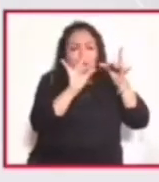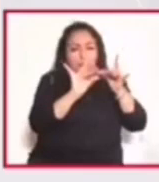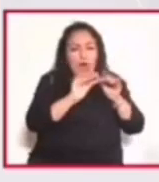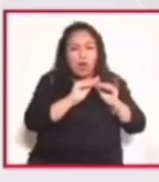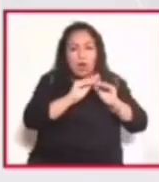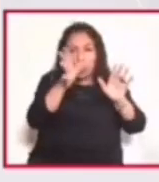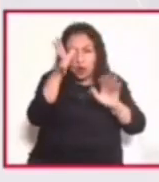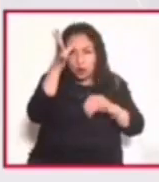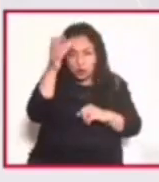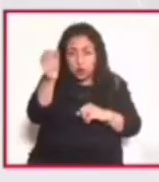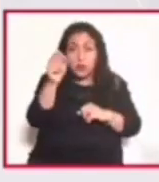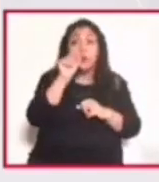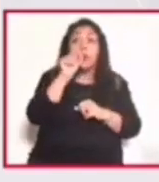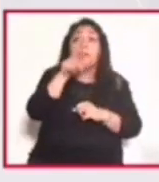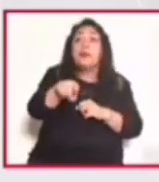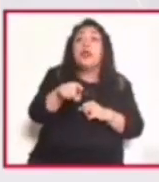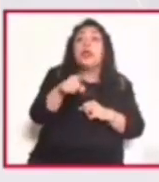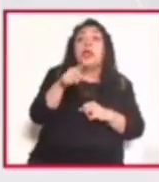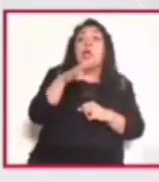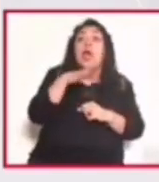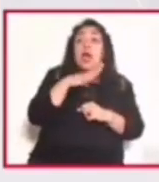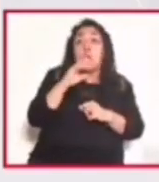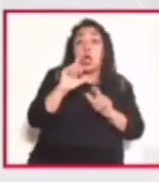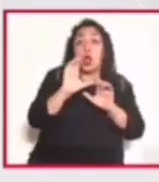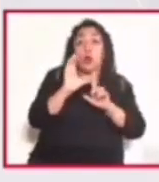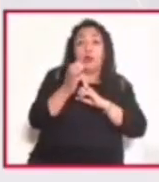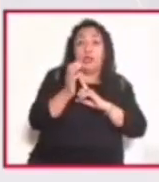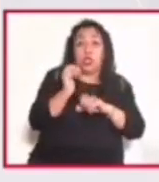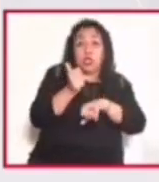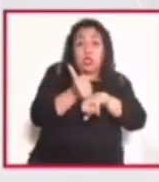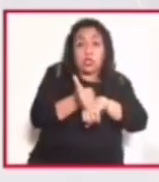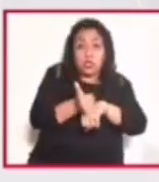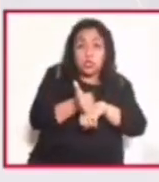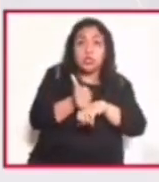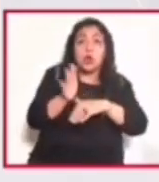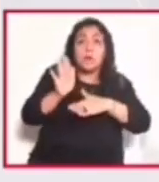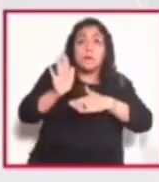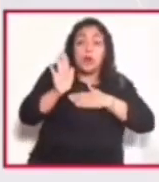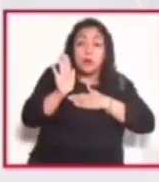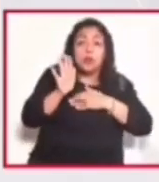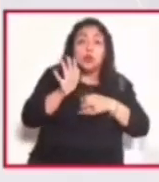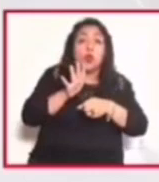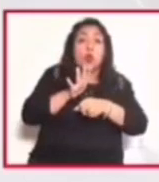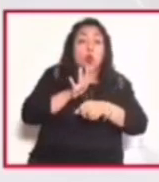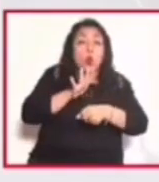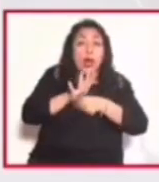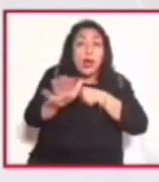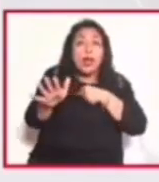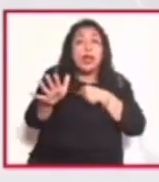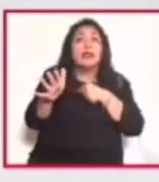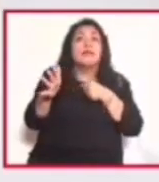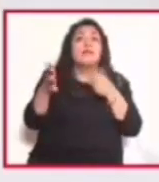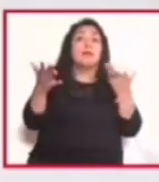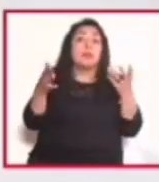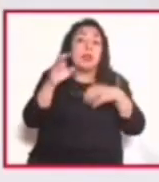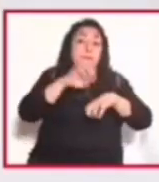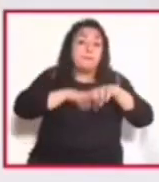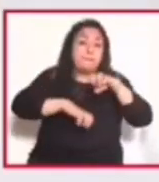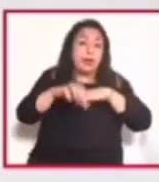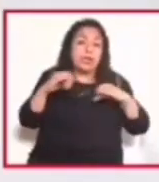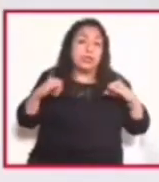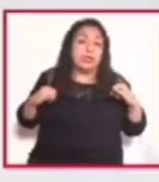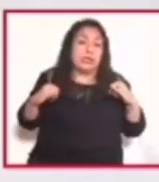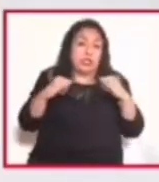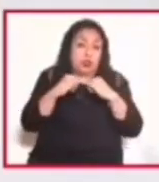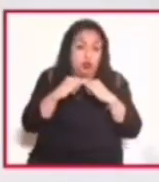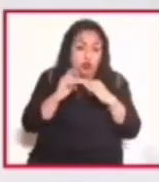asunto, y trae la creación de esta comisión y a qué se comprometerían las empresas, instituciones